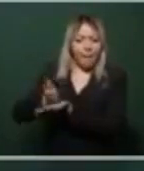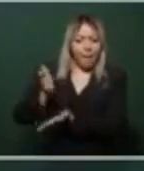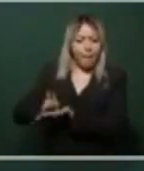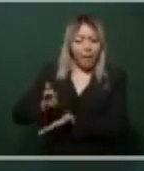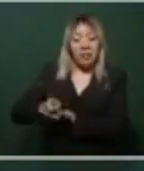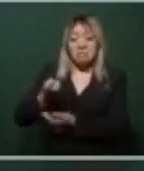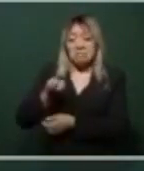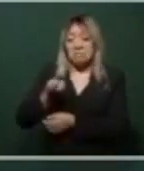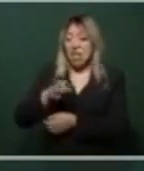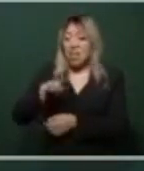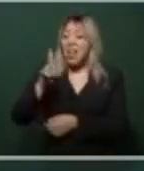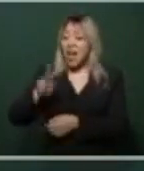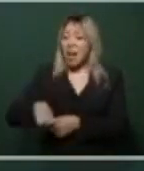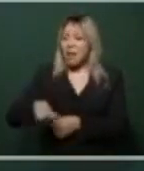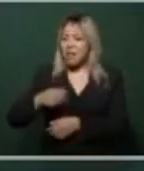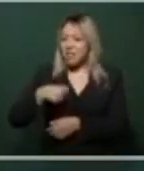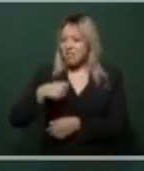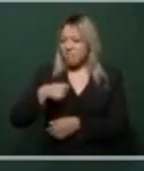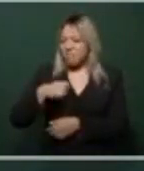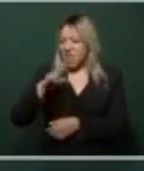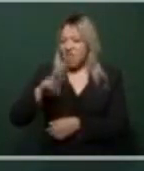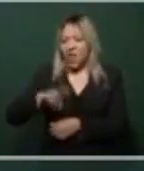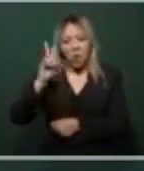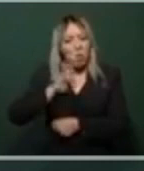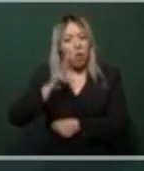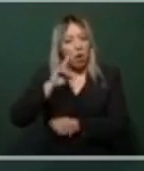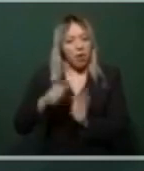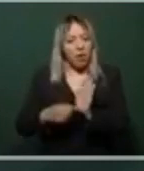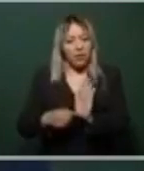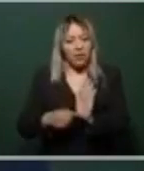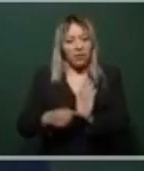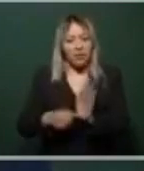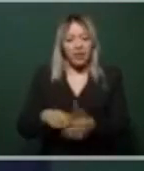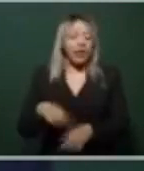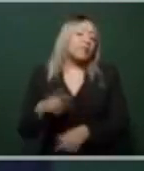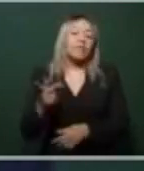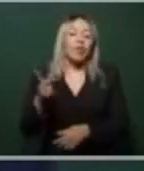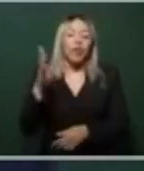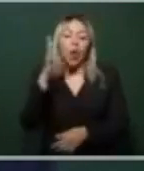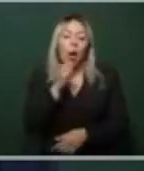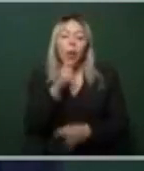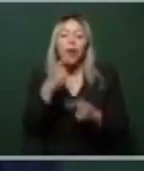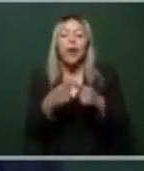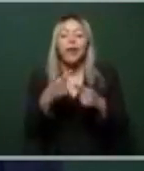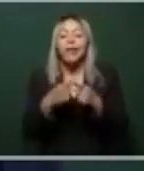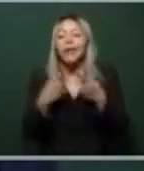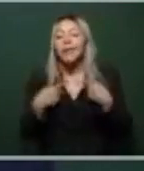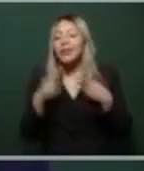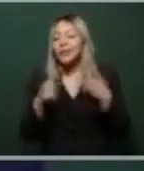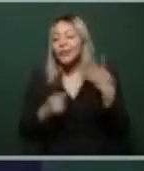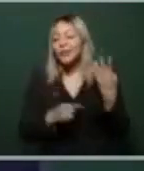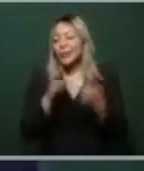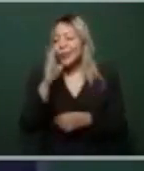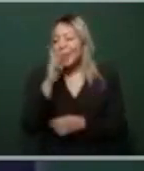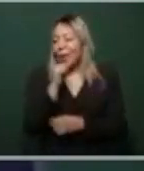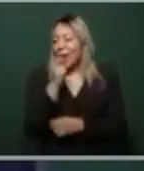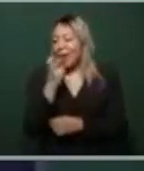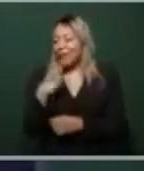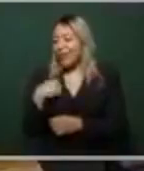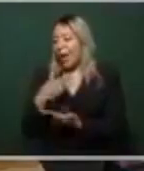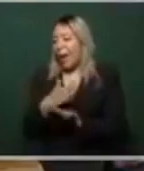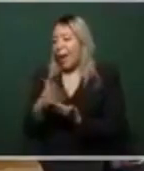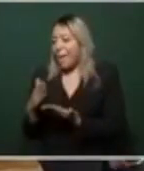es cierto, y lo puedo probar, no puedo darlo a conocer, ya no me corresponde. Sí,